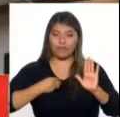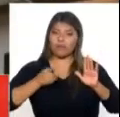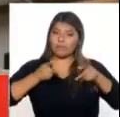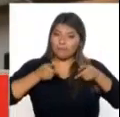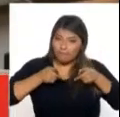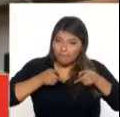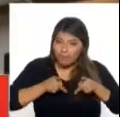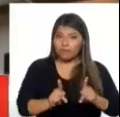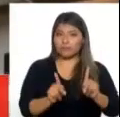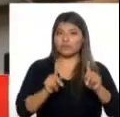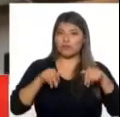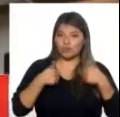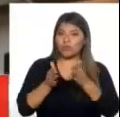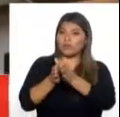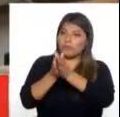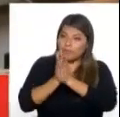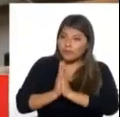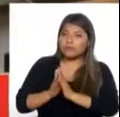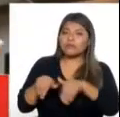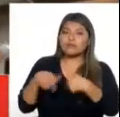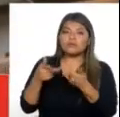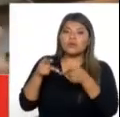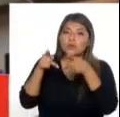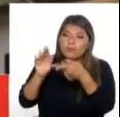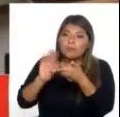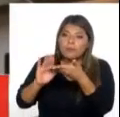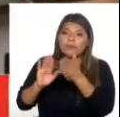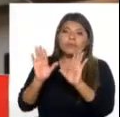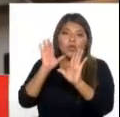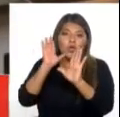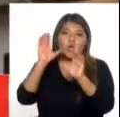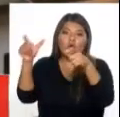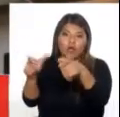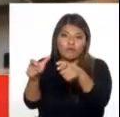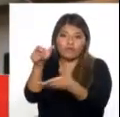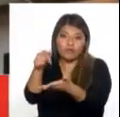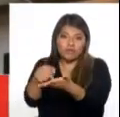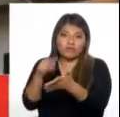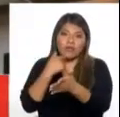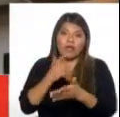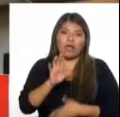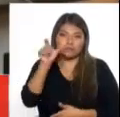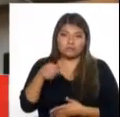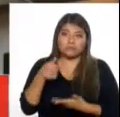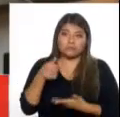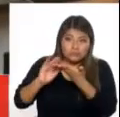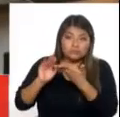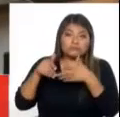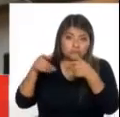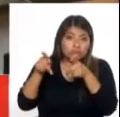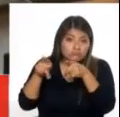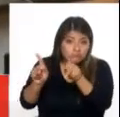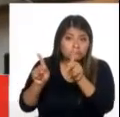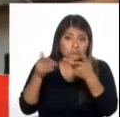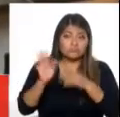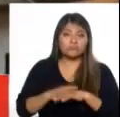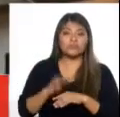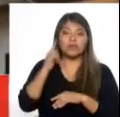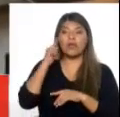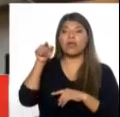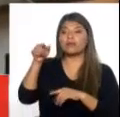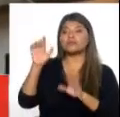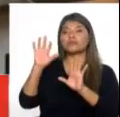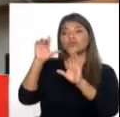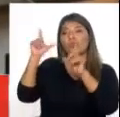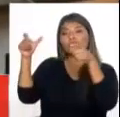Unidos y su despacho congresal habría estado funcionando. Pero ella, en vez de hacer mea culpa, dijo que nunca faltó al